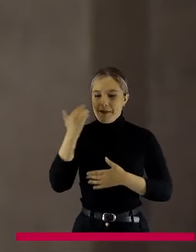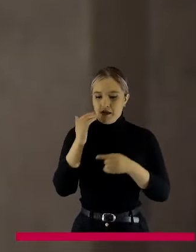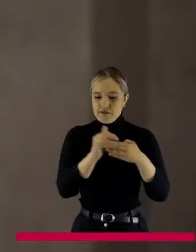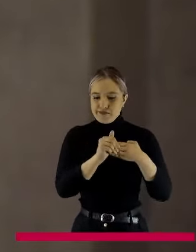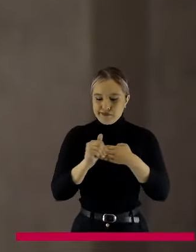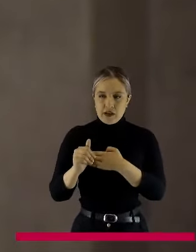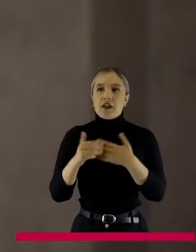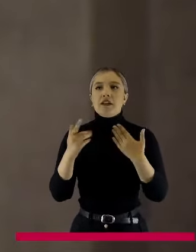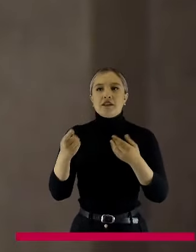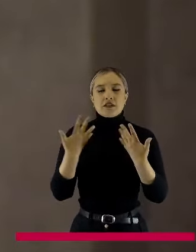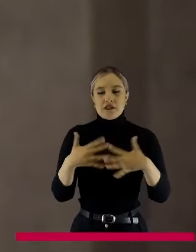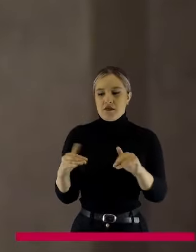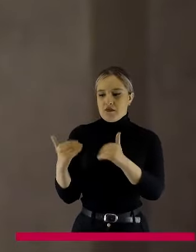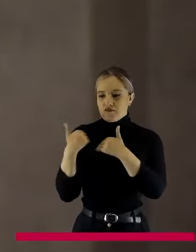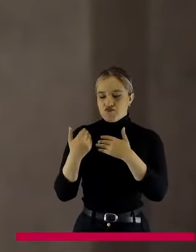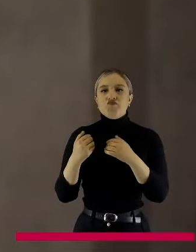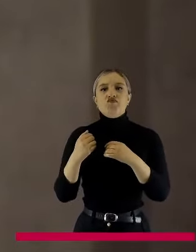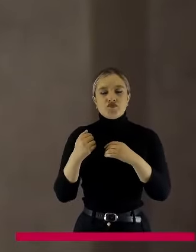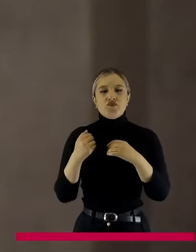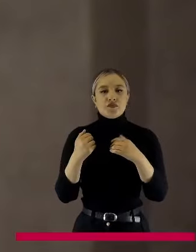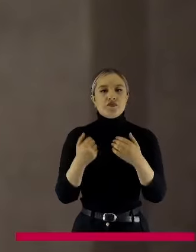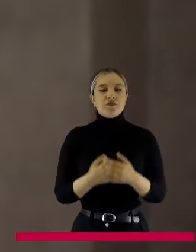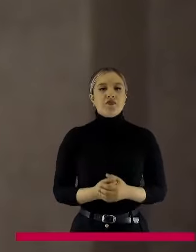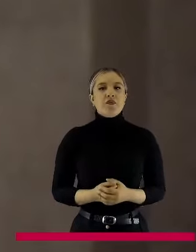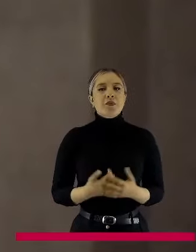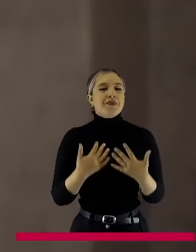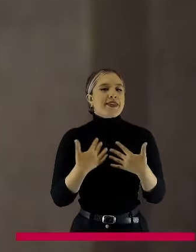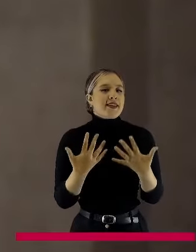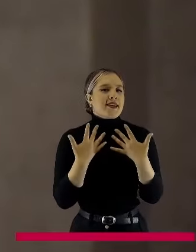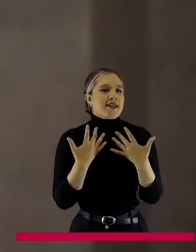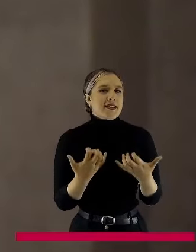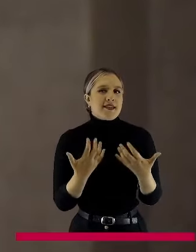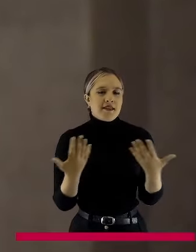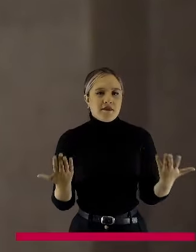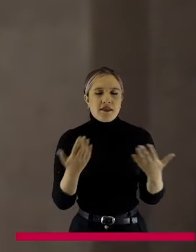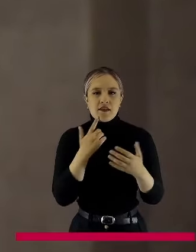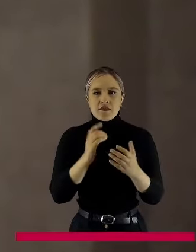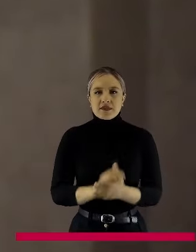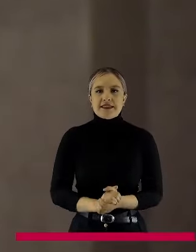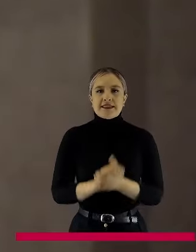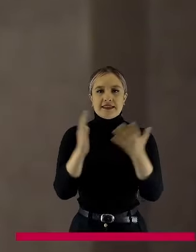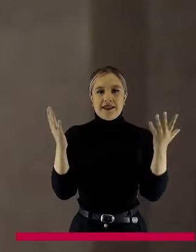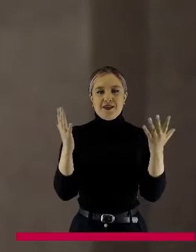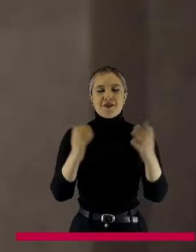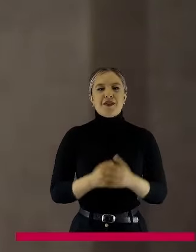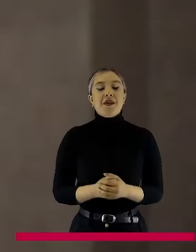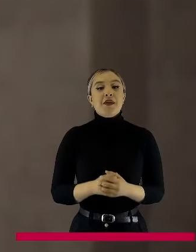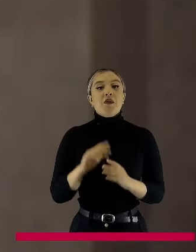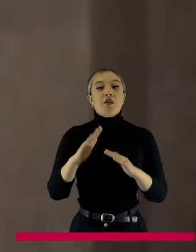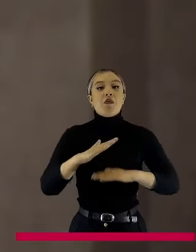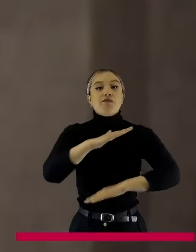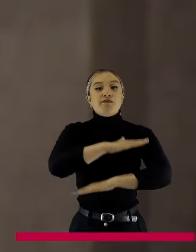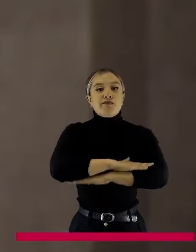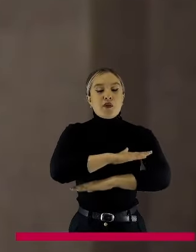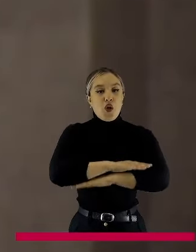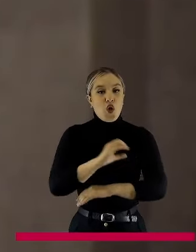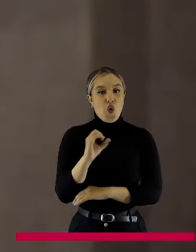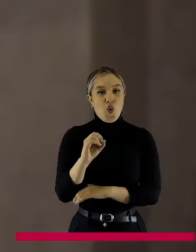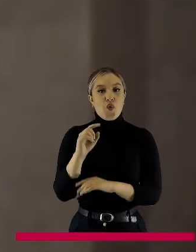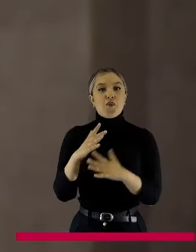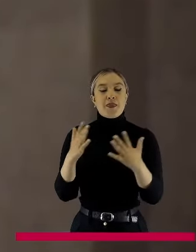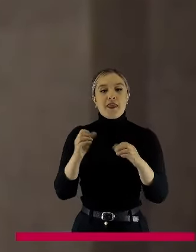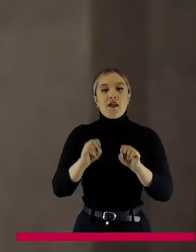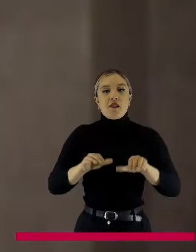los que asumieron esta tarea. Quiero saludar al embajador de